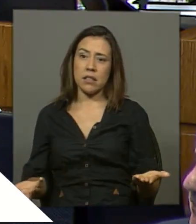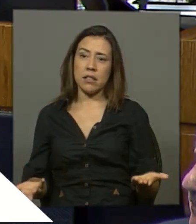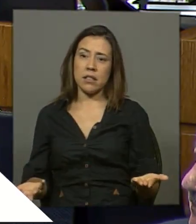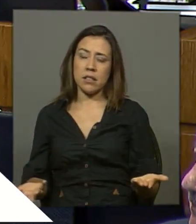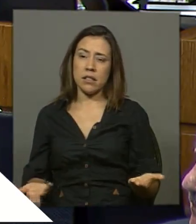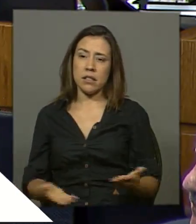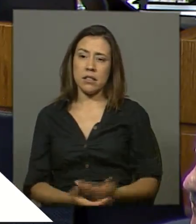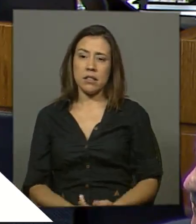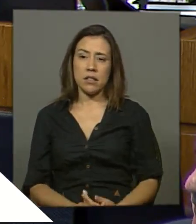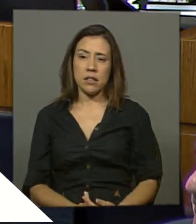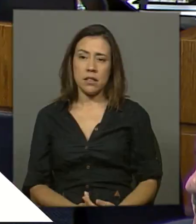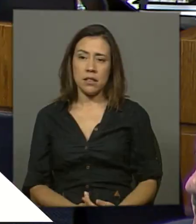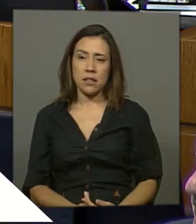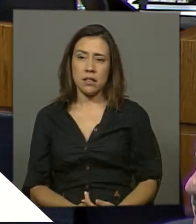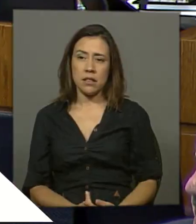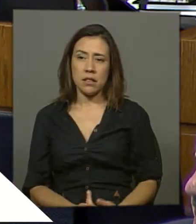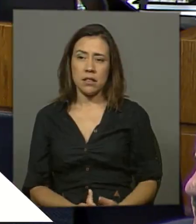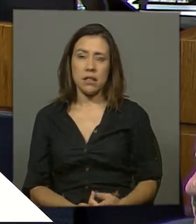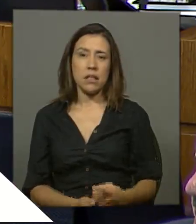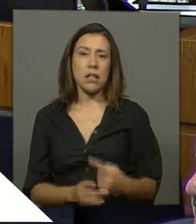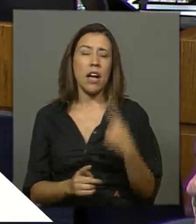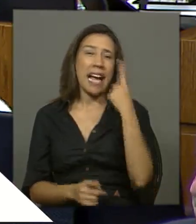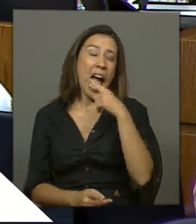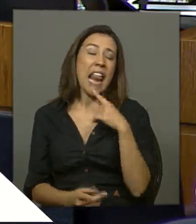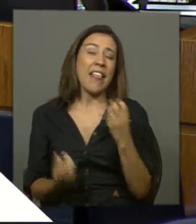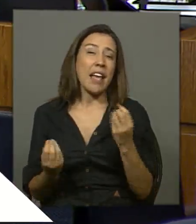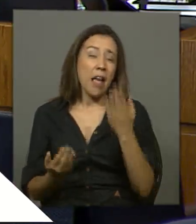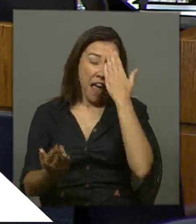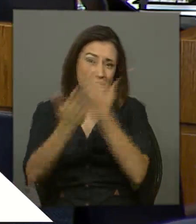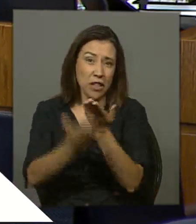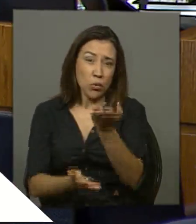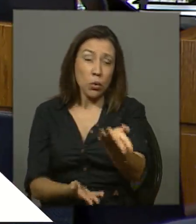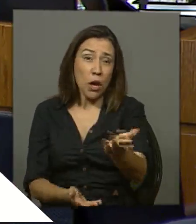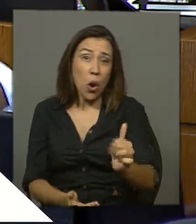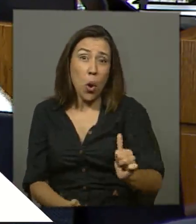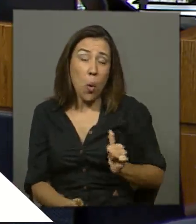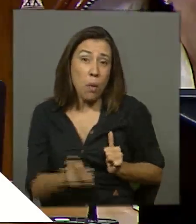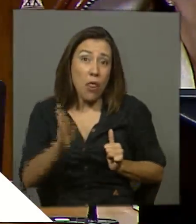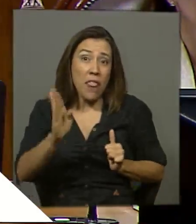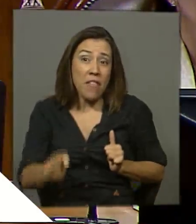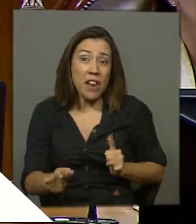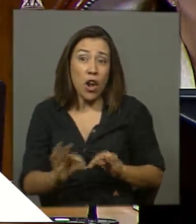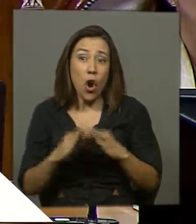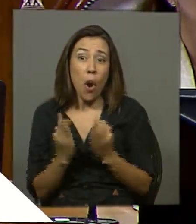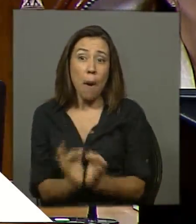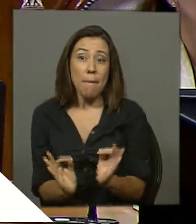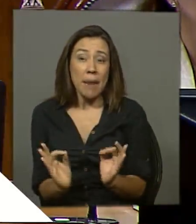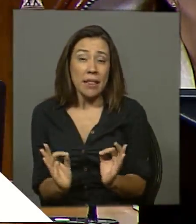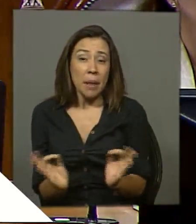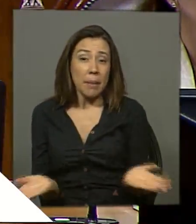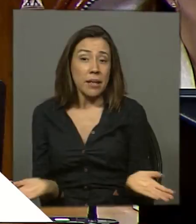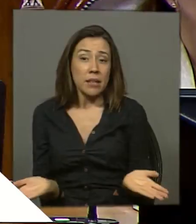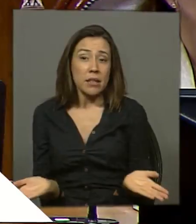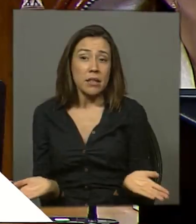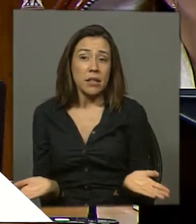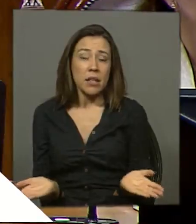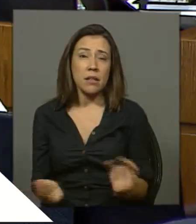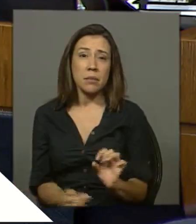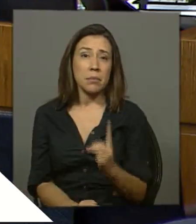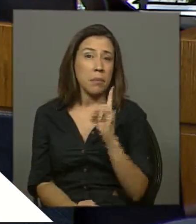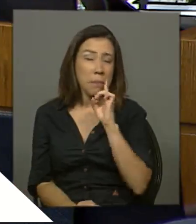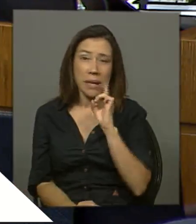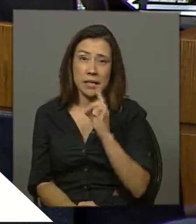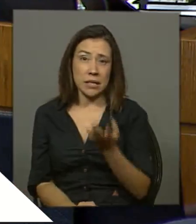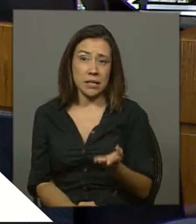algo no venir a usted emplazar cuando usted está cumpliendo su deber a cabalidad primera mentira